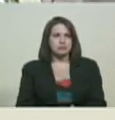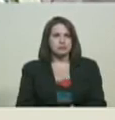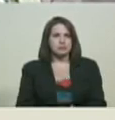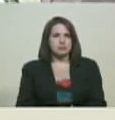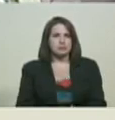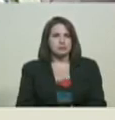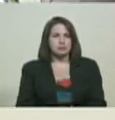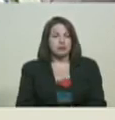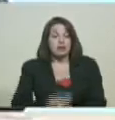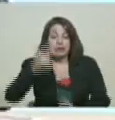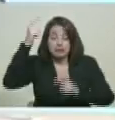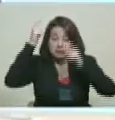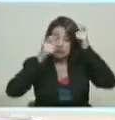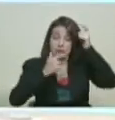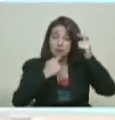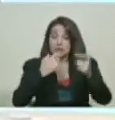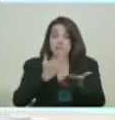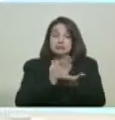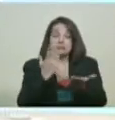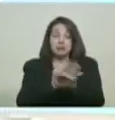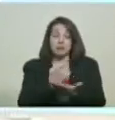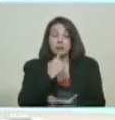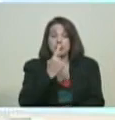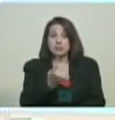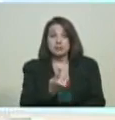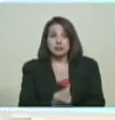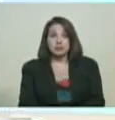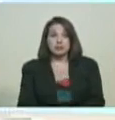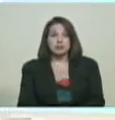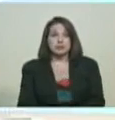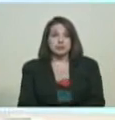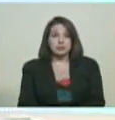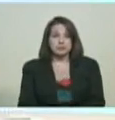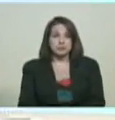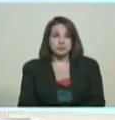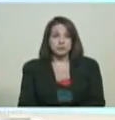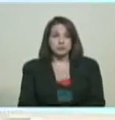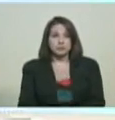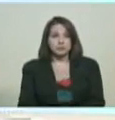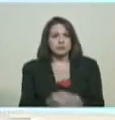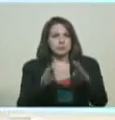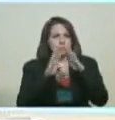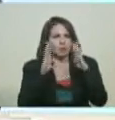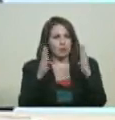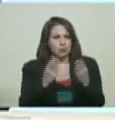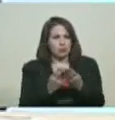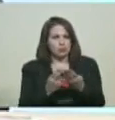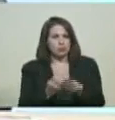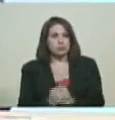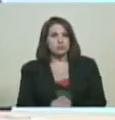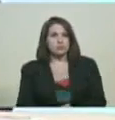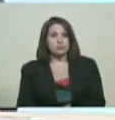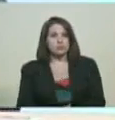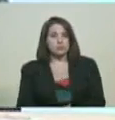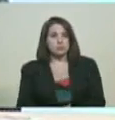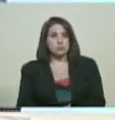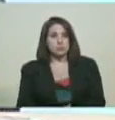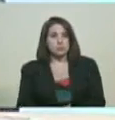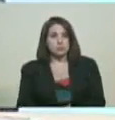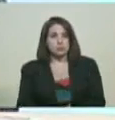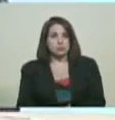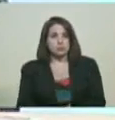comandante chávez siempre me decía cuando íbamos por el mundo me decía un